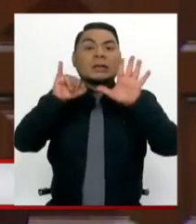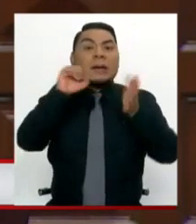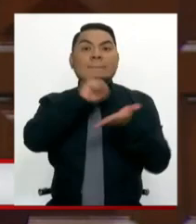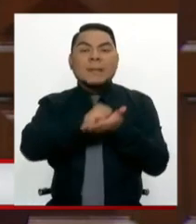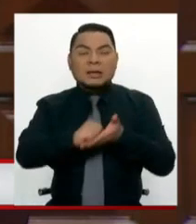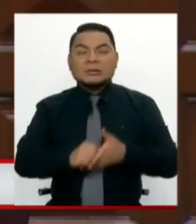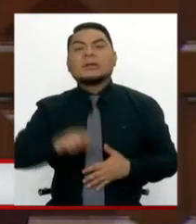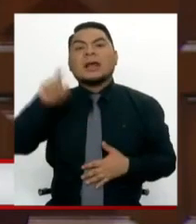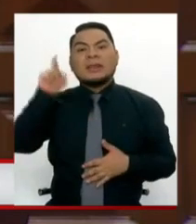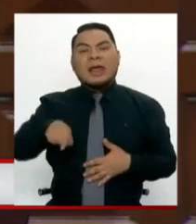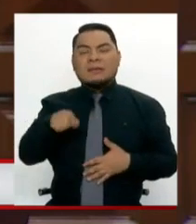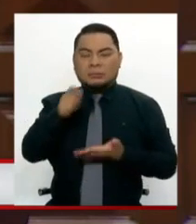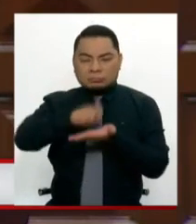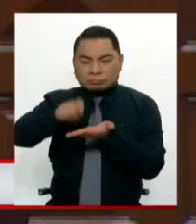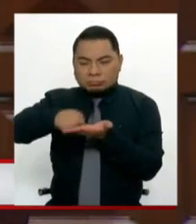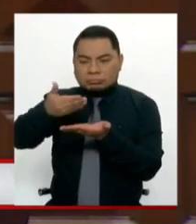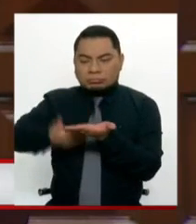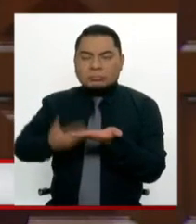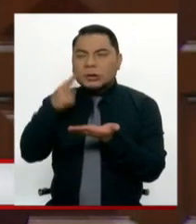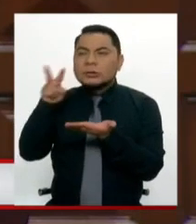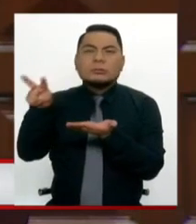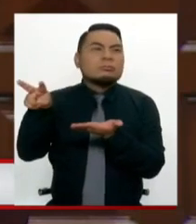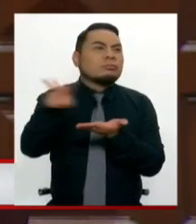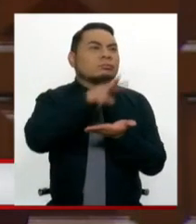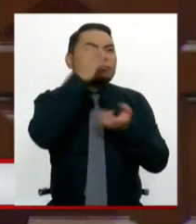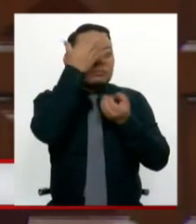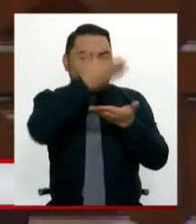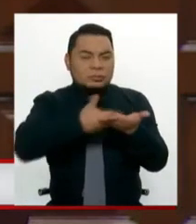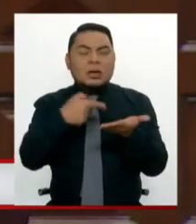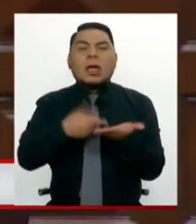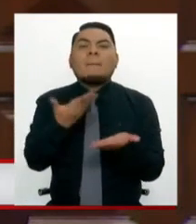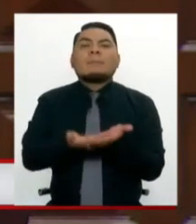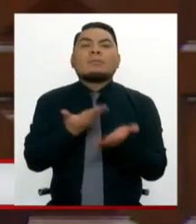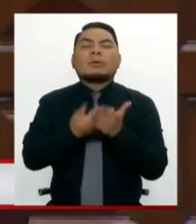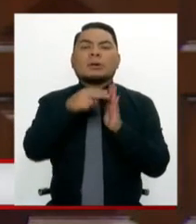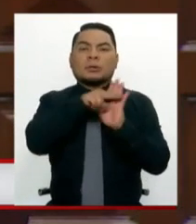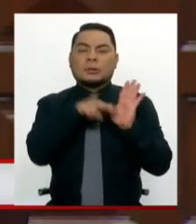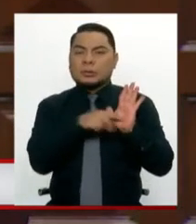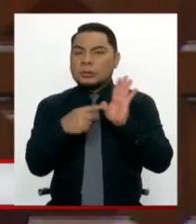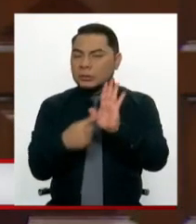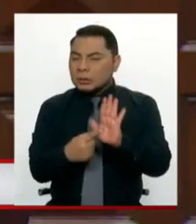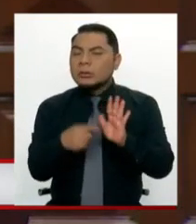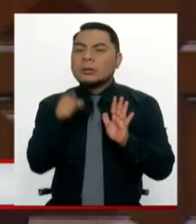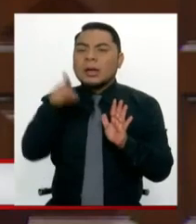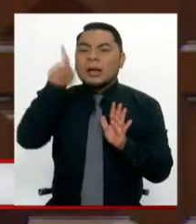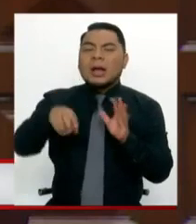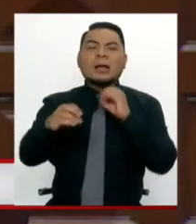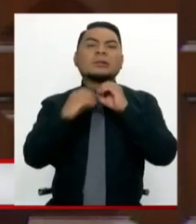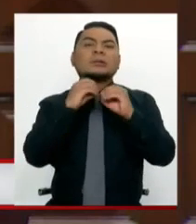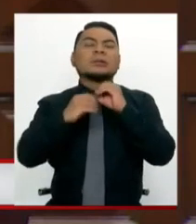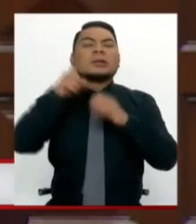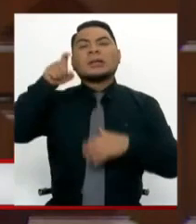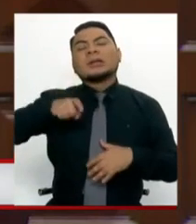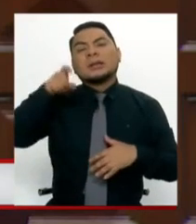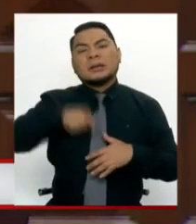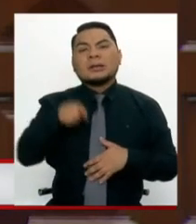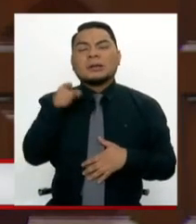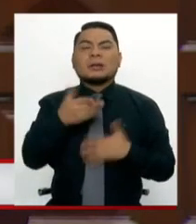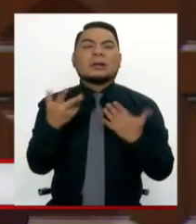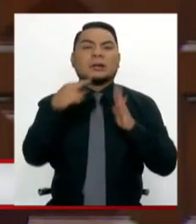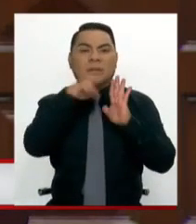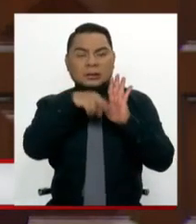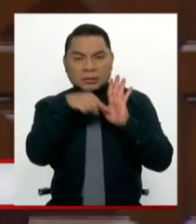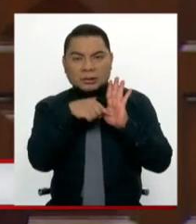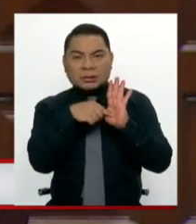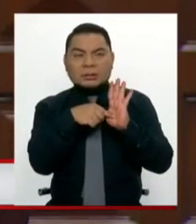6 meses emitirá un diagnóstico y propuestas normativas para realizar las modificaciones necesarias a los regímenes